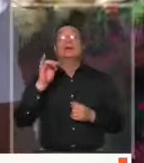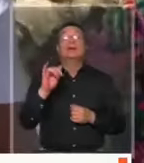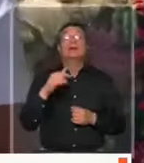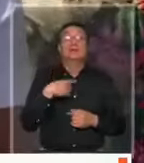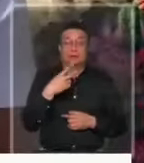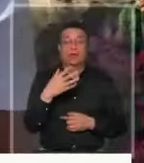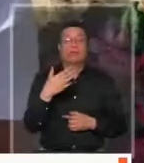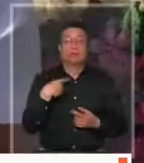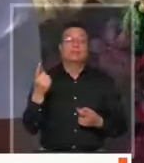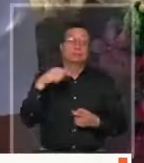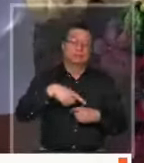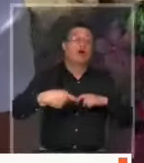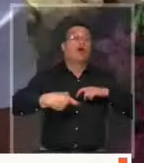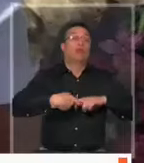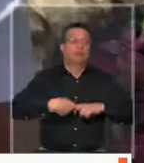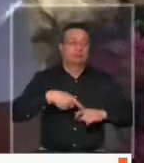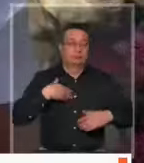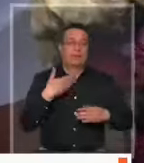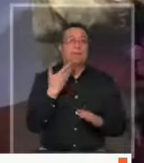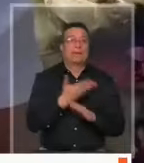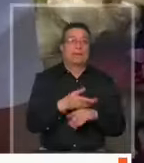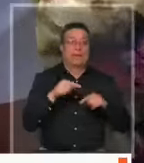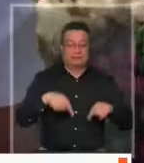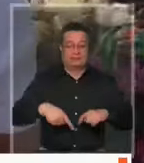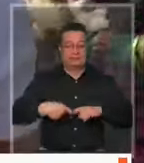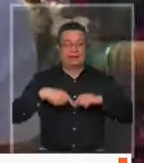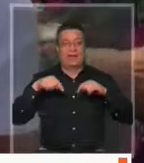pedirle matrimonio a Connie acá en la isla.